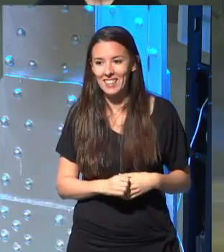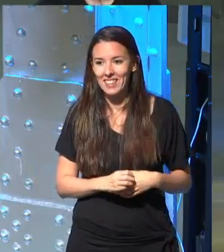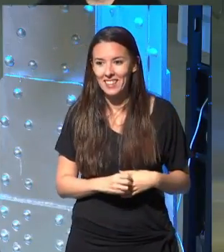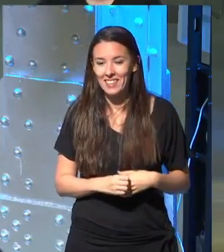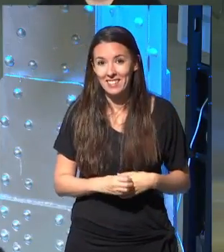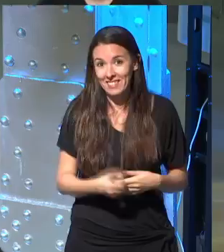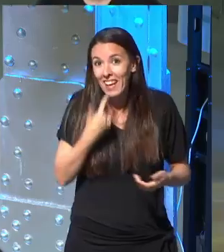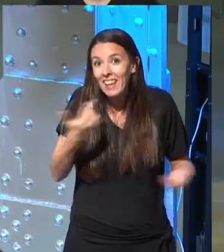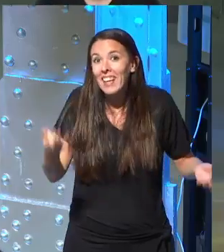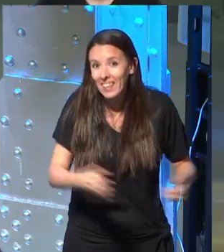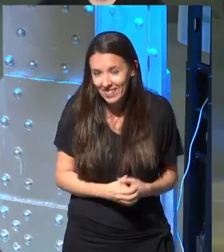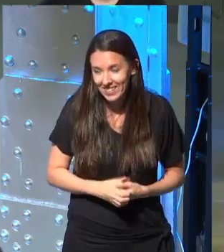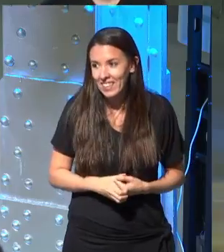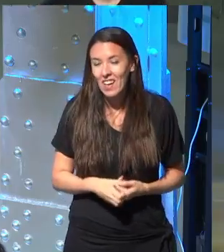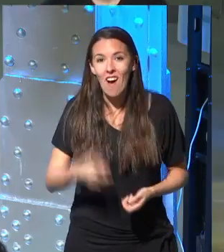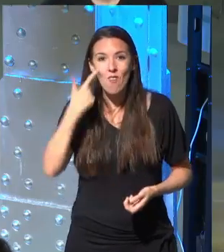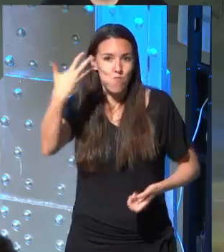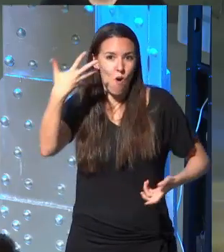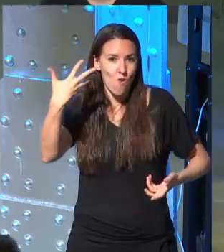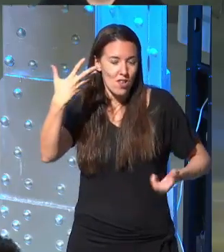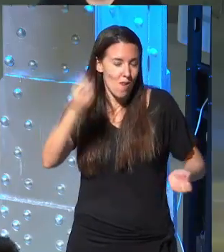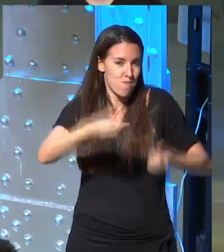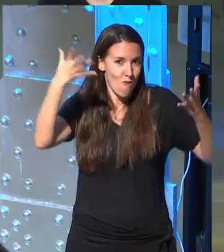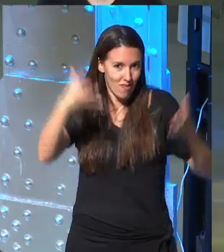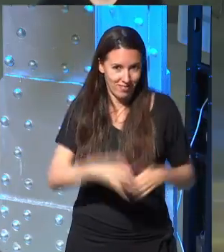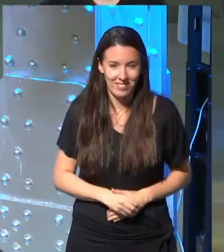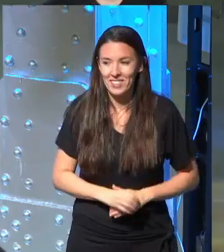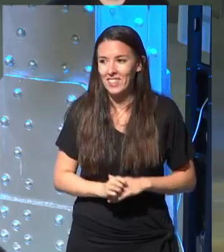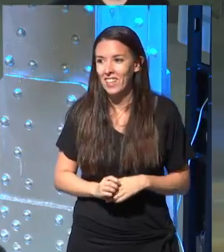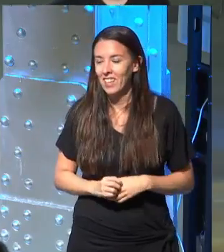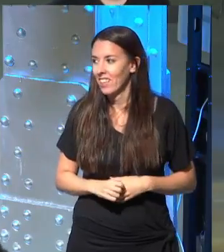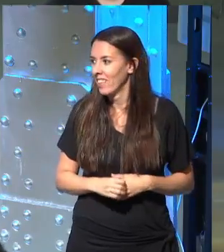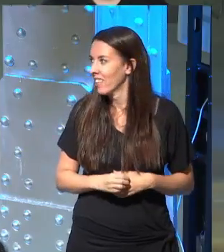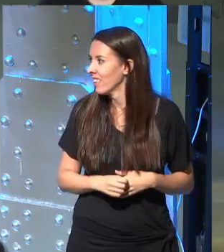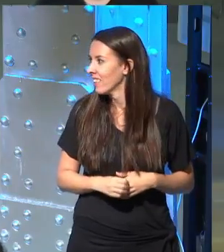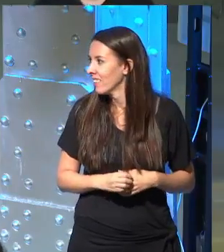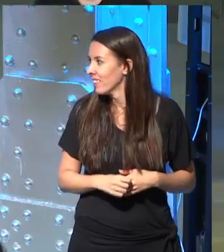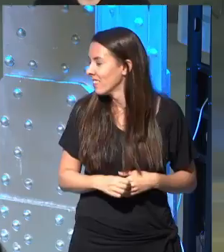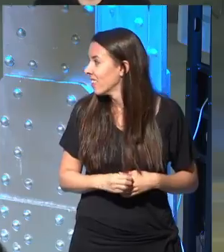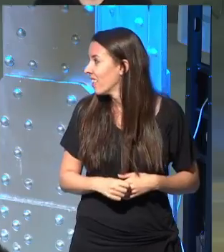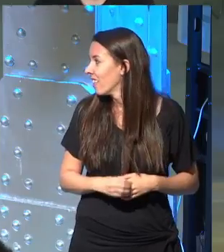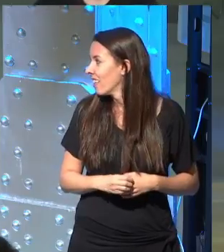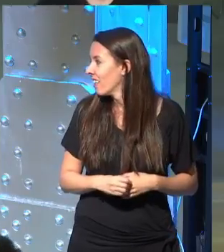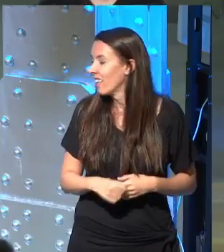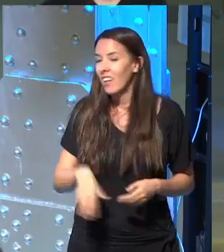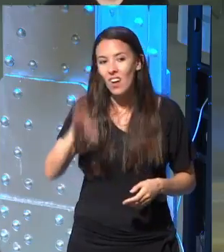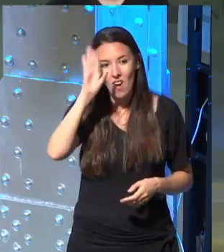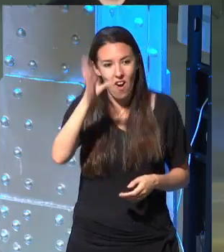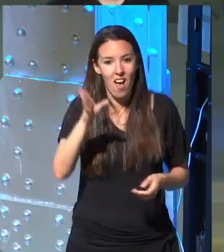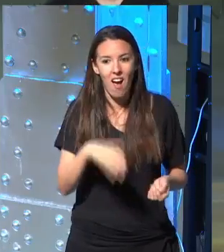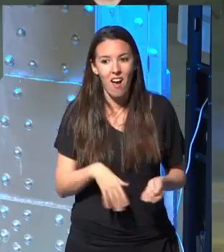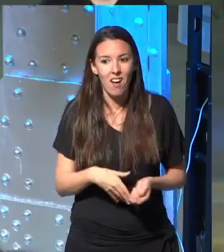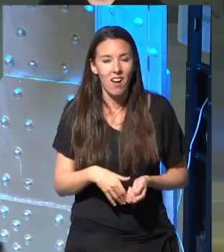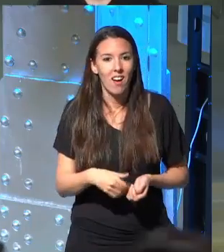Se podía decir, ¿no? El boom y el crack. Hola, aquí. Hola. Bueno, es innegable que